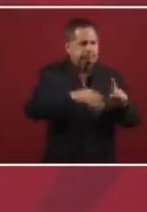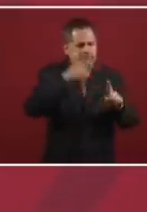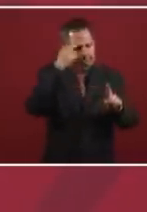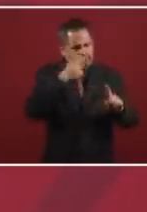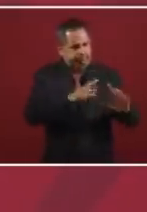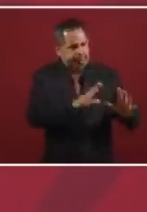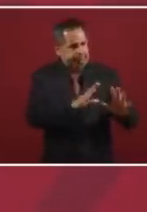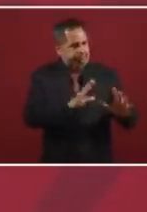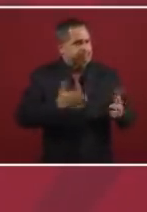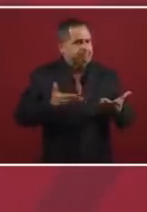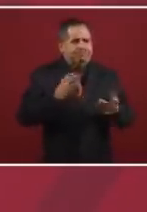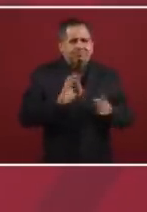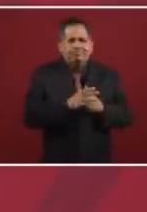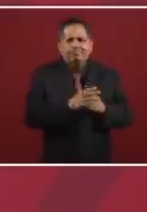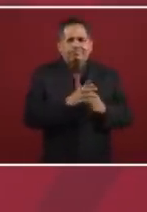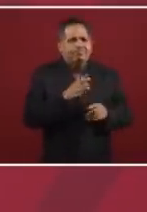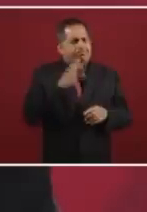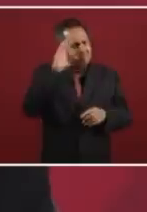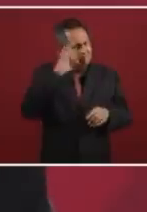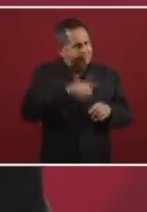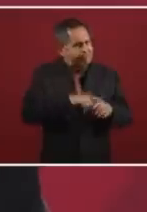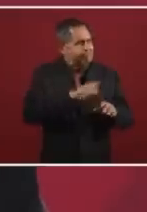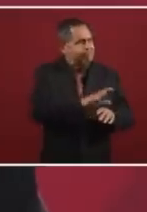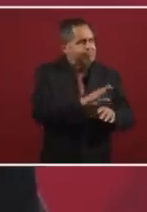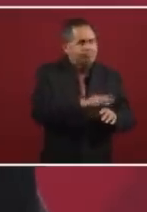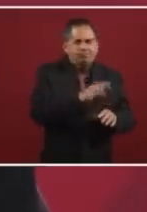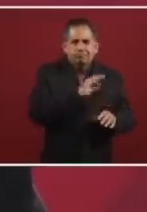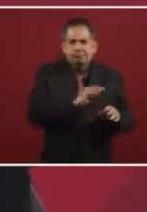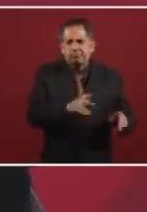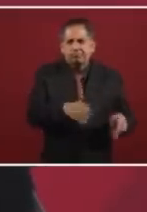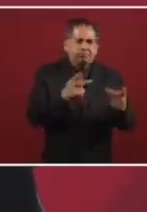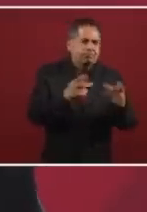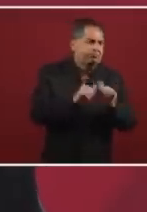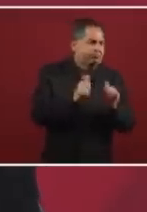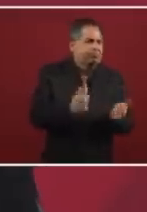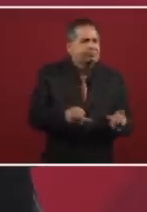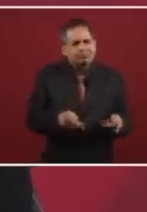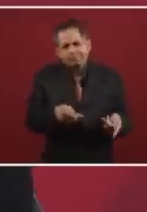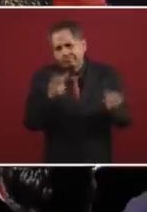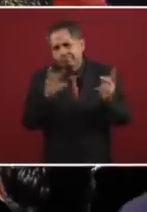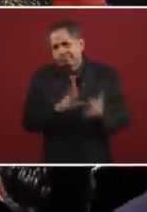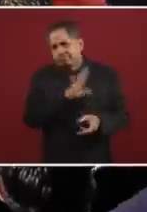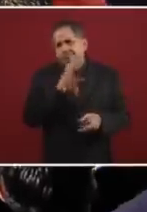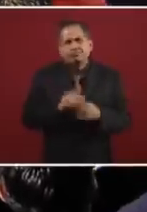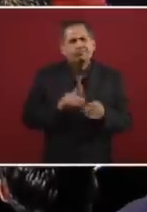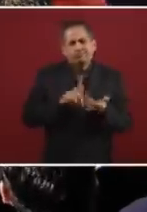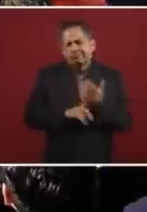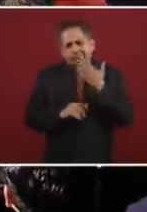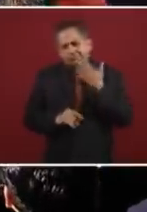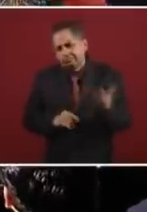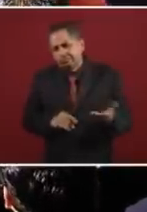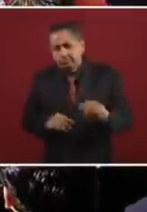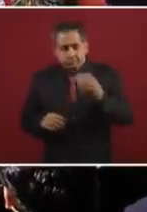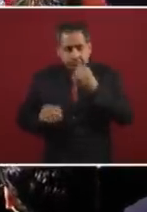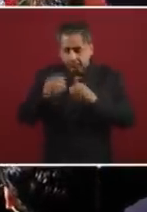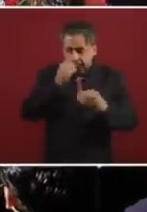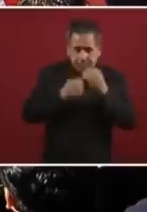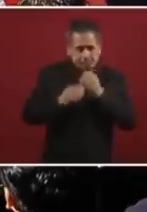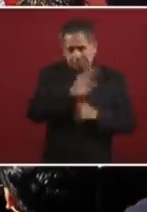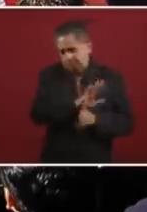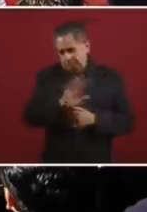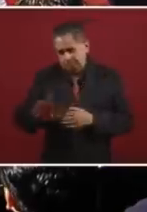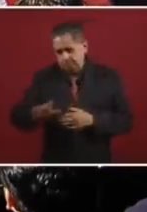pueda también promoverse la venta de artesanías de la región y que también la gastronomía sea regional